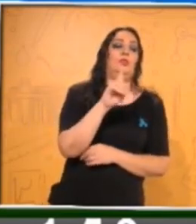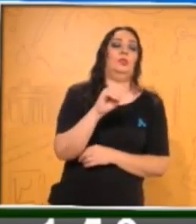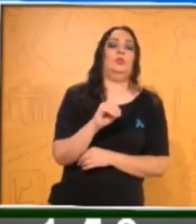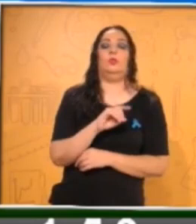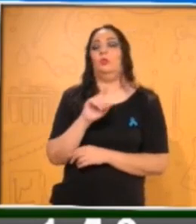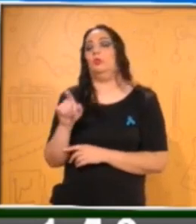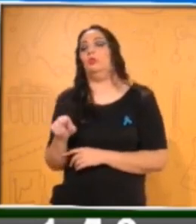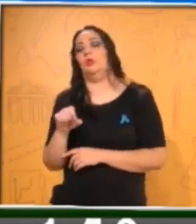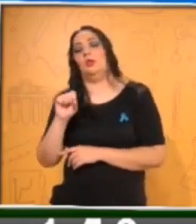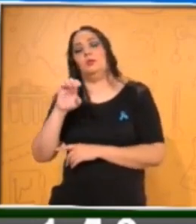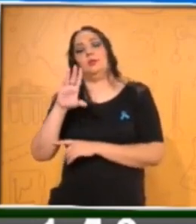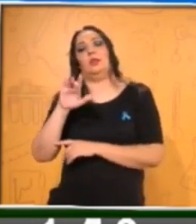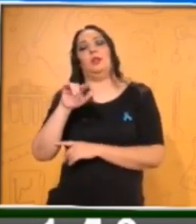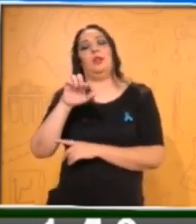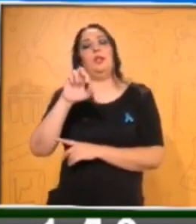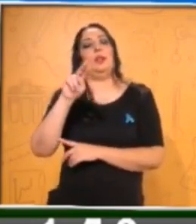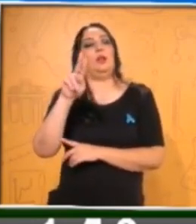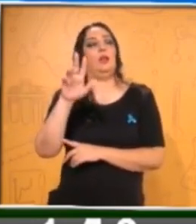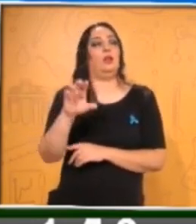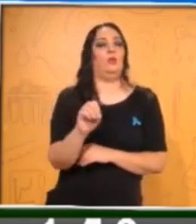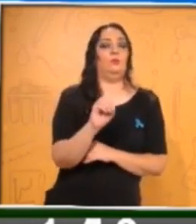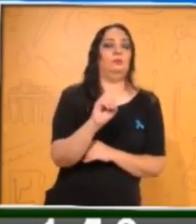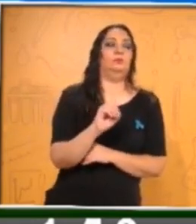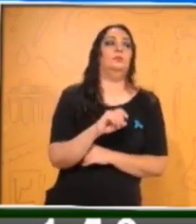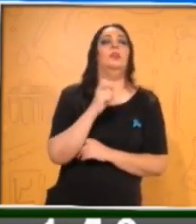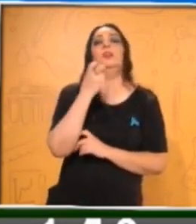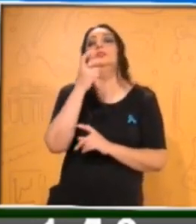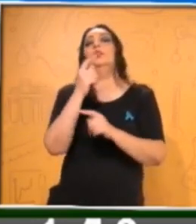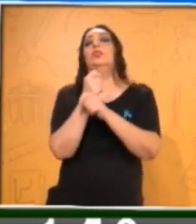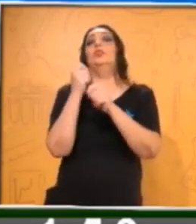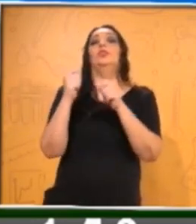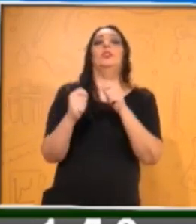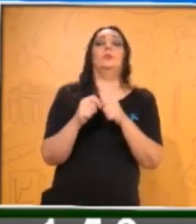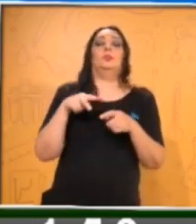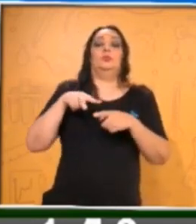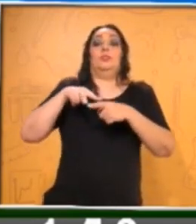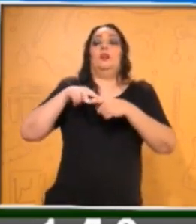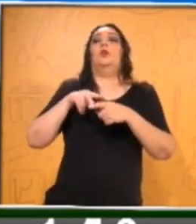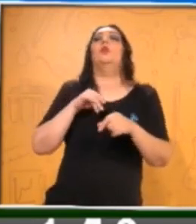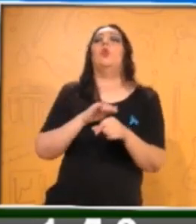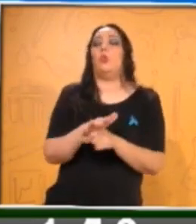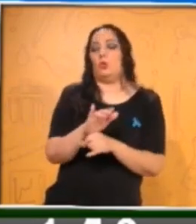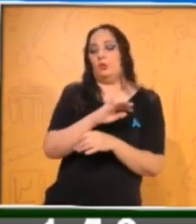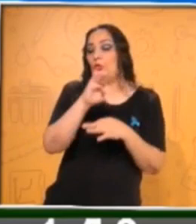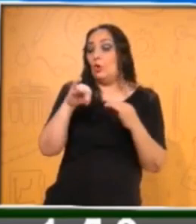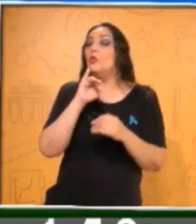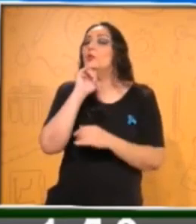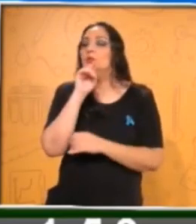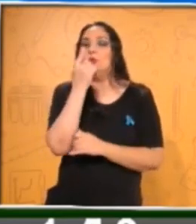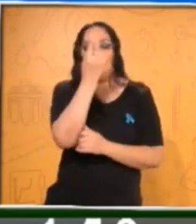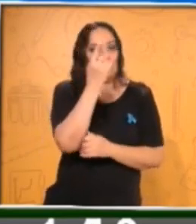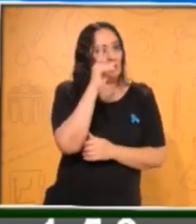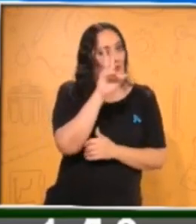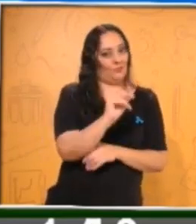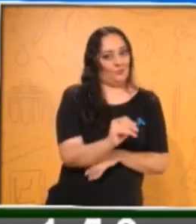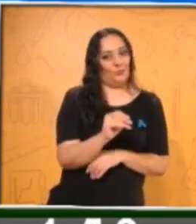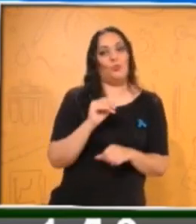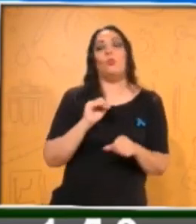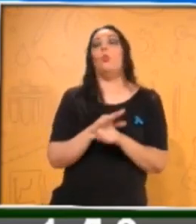cuadrado escaleno. Los siguientes son tipos de triángulos, excepto, a ver, vamos a